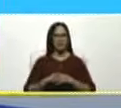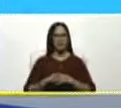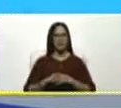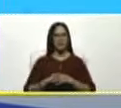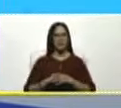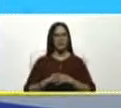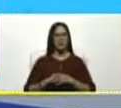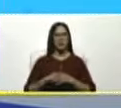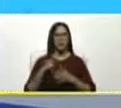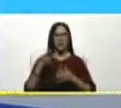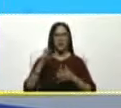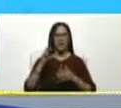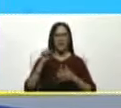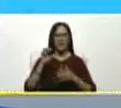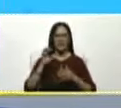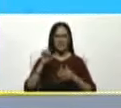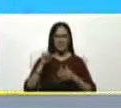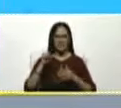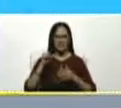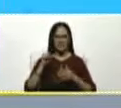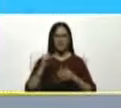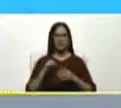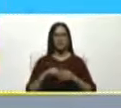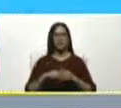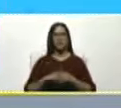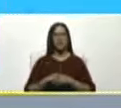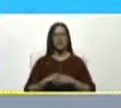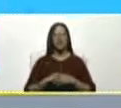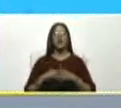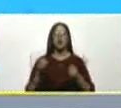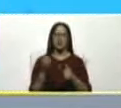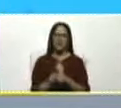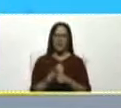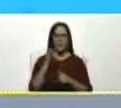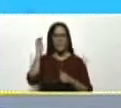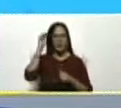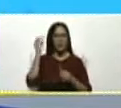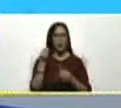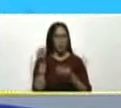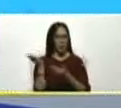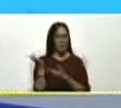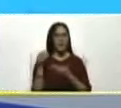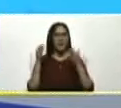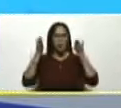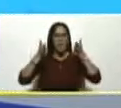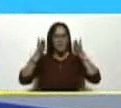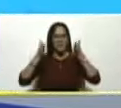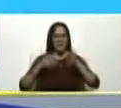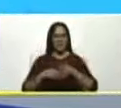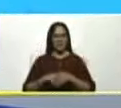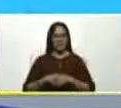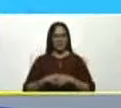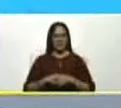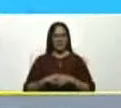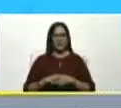como Génesis, como Grecia. Consigamos maestros y maestras como ellos para que nos enseñen